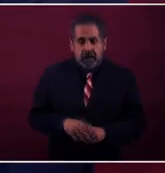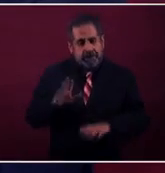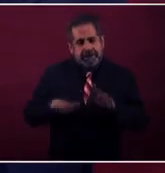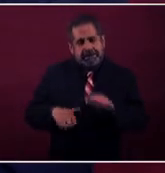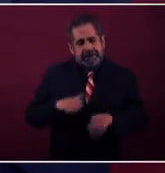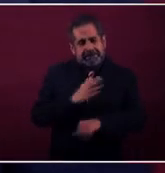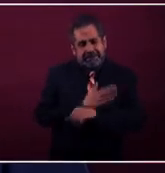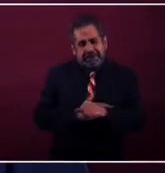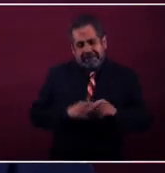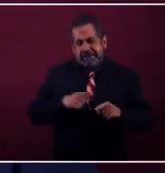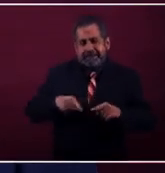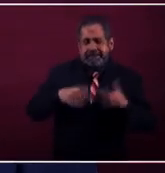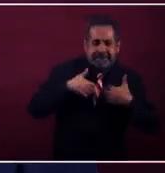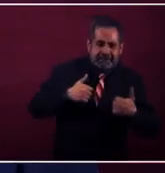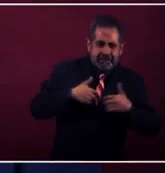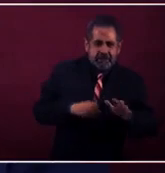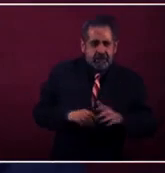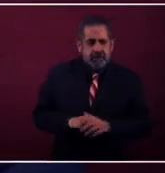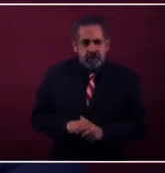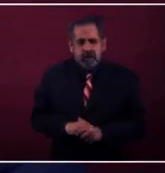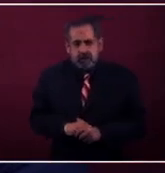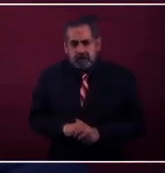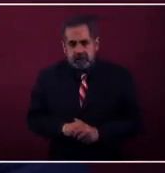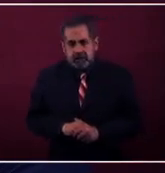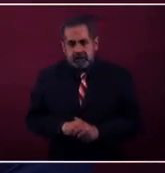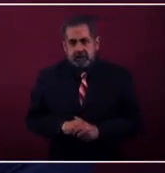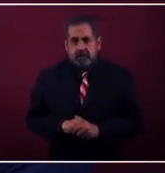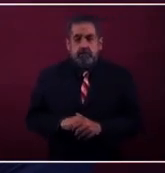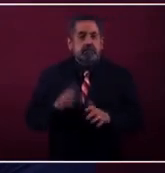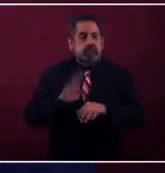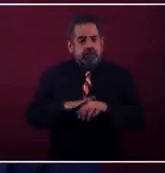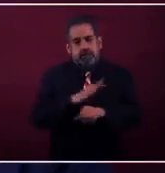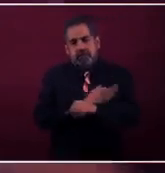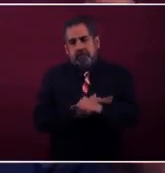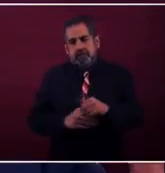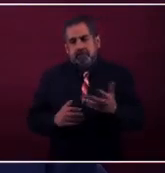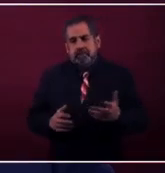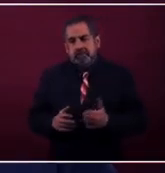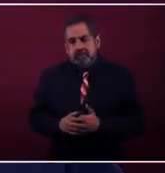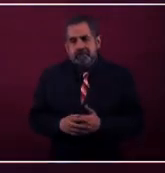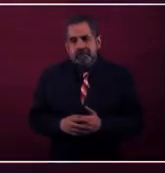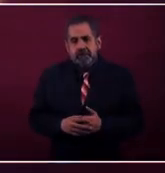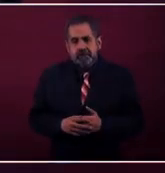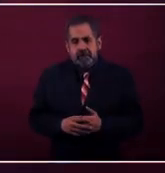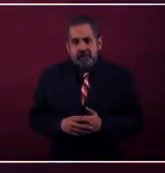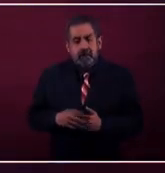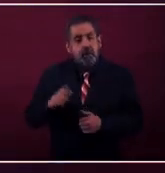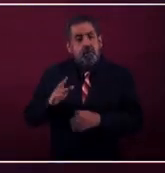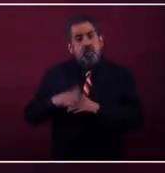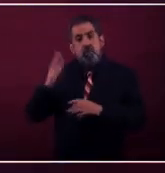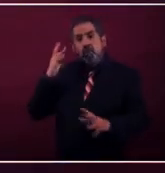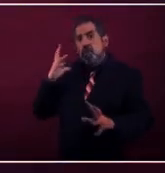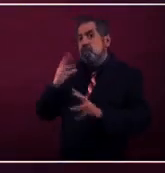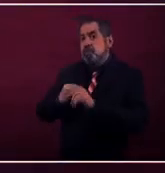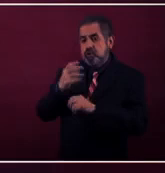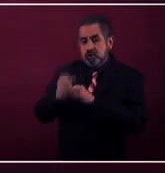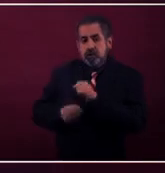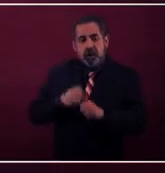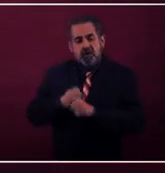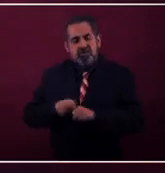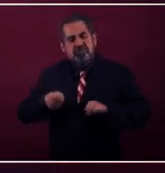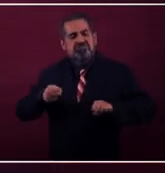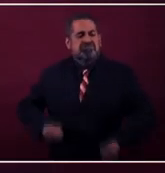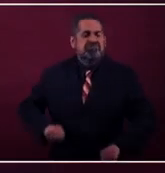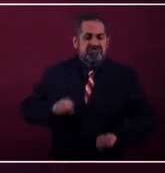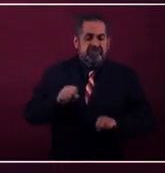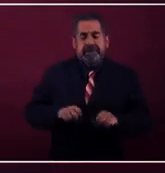en entenderse. No entiendo. Esto, sí, tarda, porque fueron muchos años de autoritarismo,